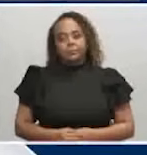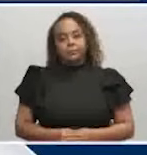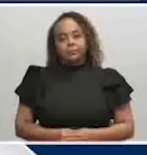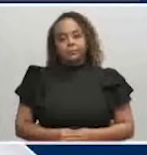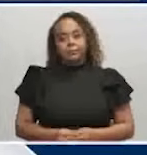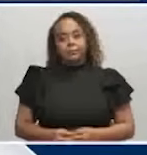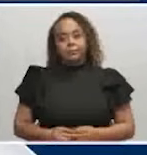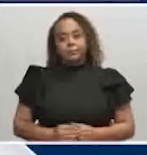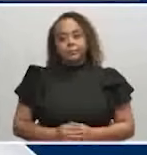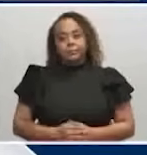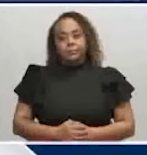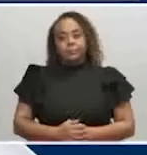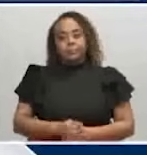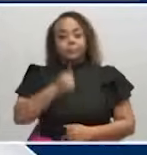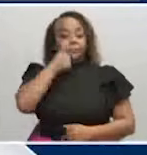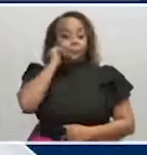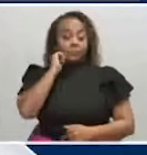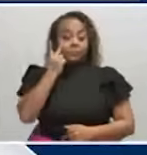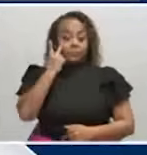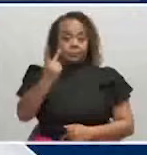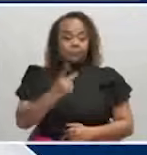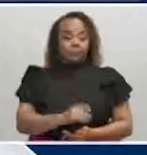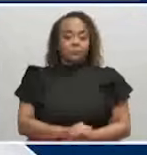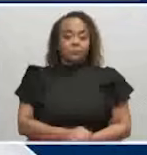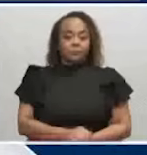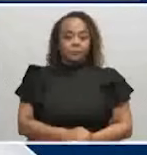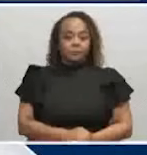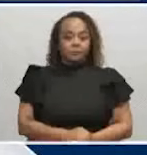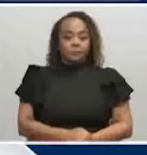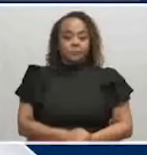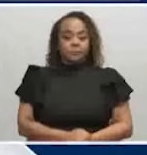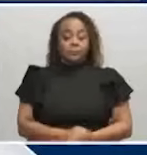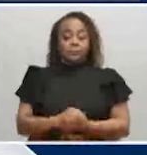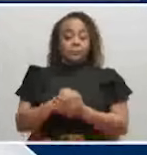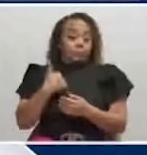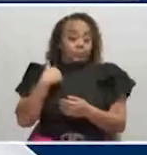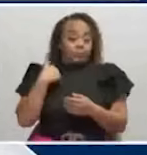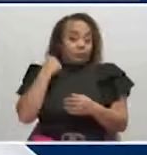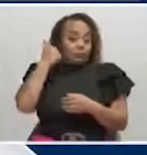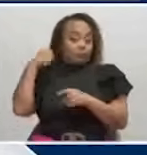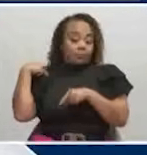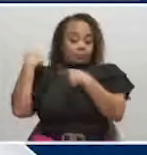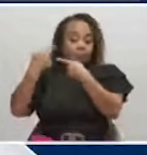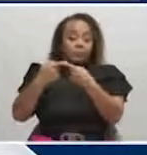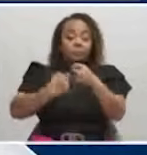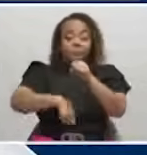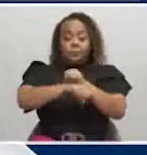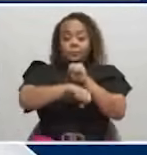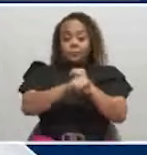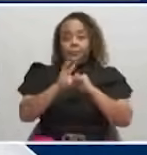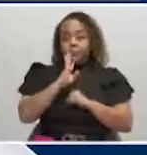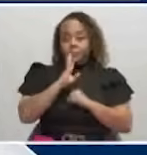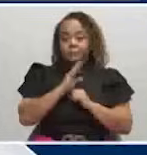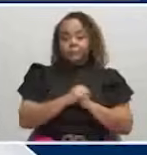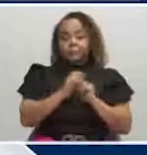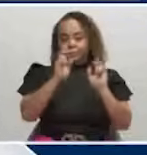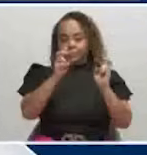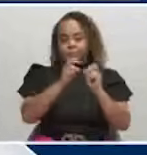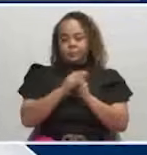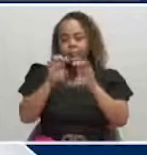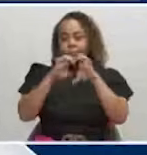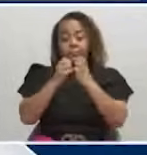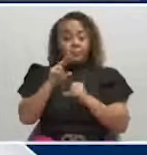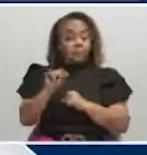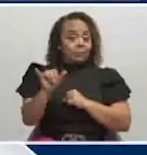ayer se vio lo que ha venido arrastrando la liga, futbolísticamente hablando. El equipo no es el